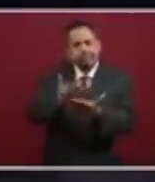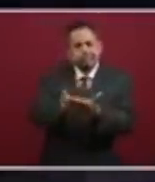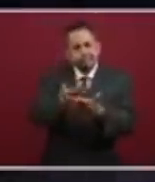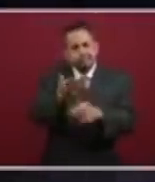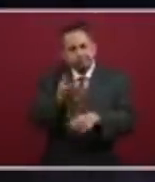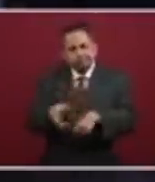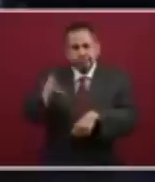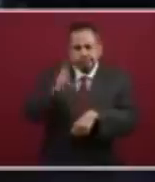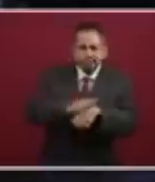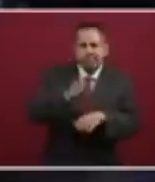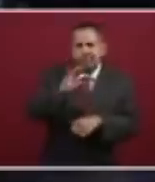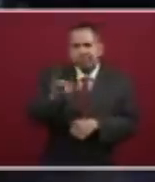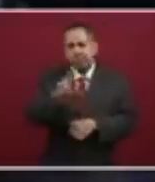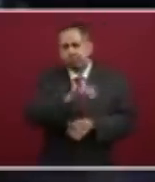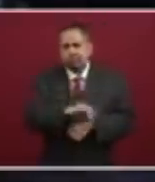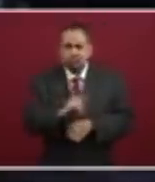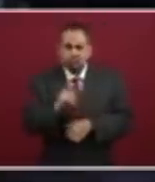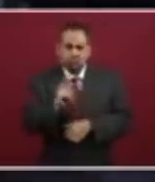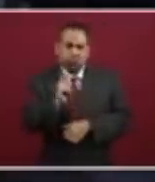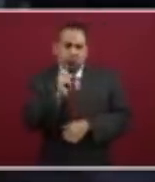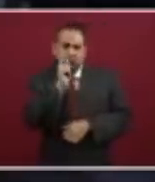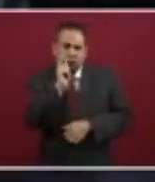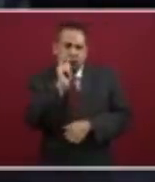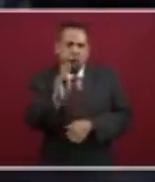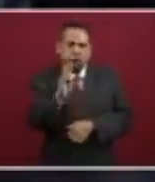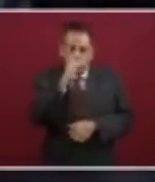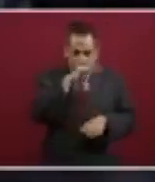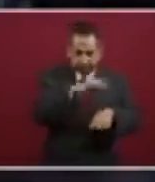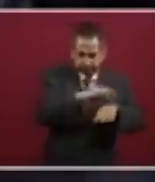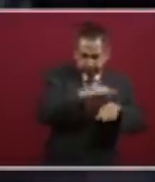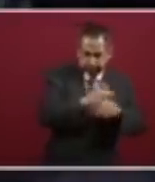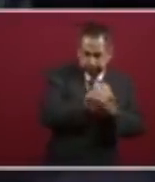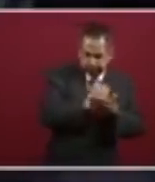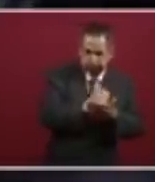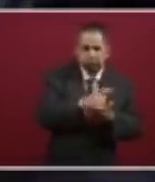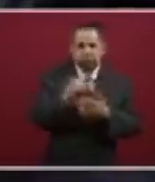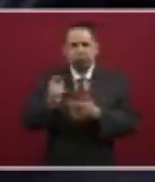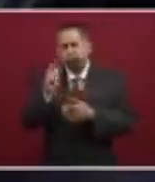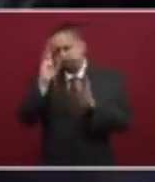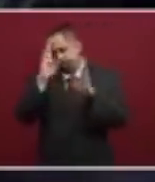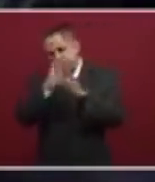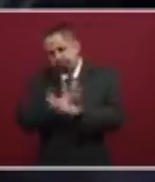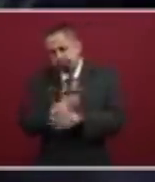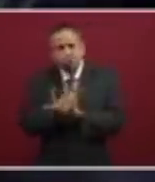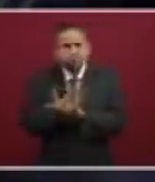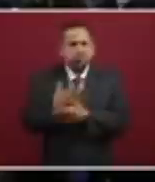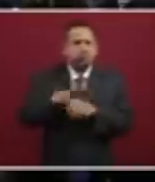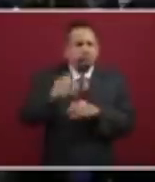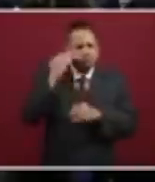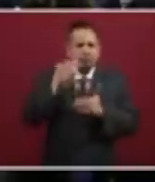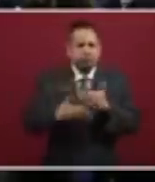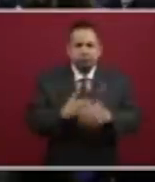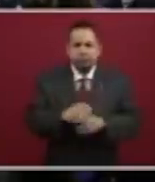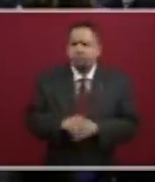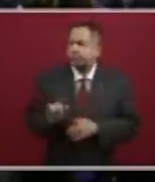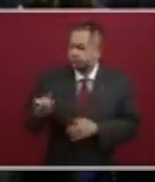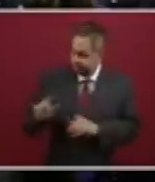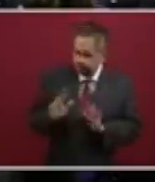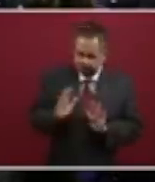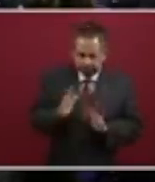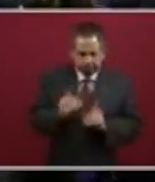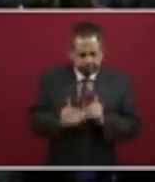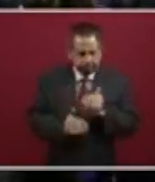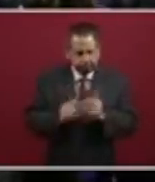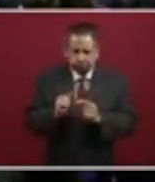consumo lúdico y medicinal de la marihuana? ¿Va a la par, no va a la par? Vamos, ¿va a tener que esperar más tiempo? Vamos poco a poco. O